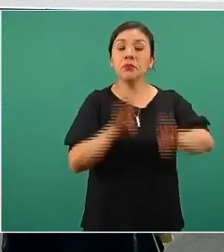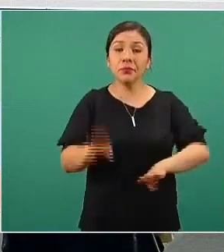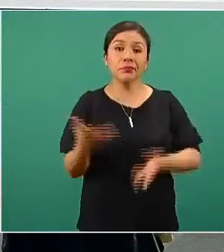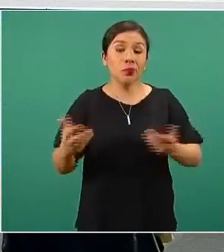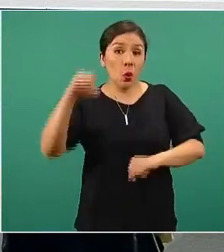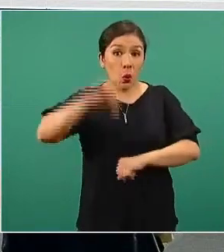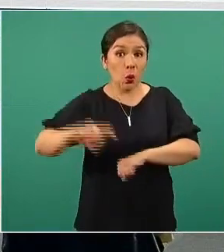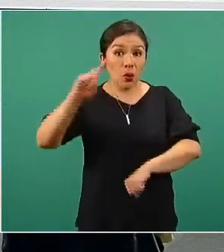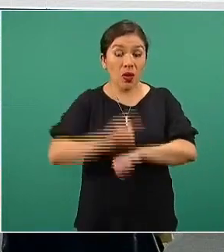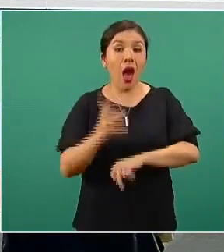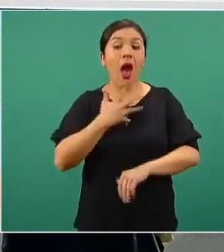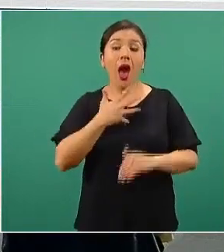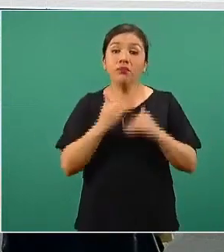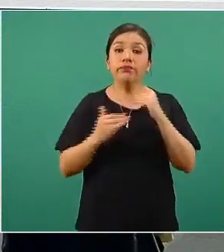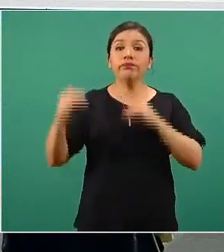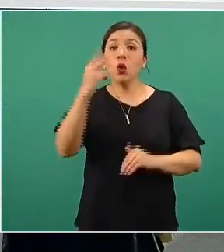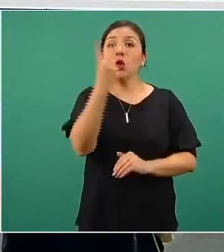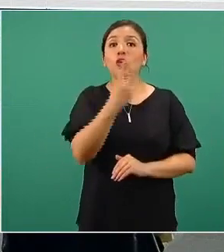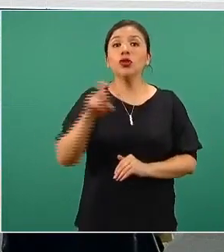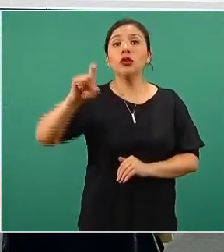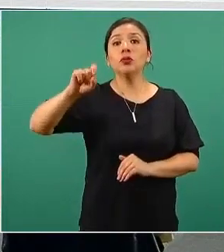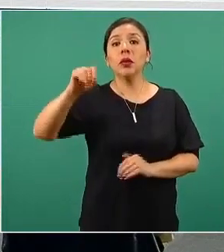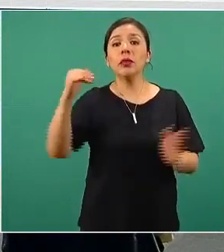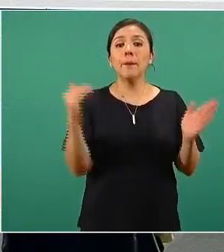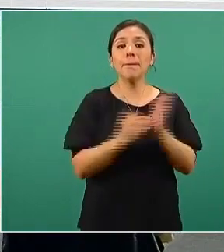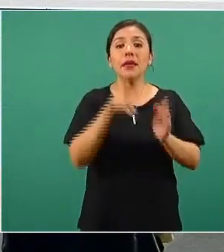día de hoy asciende a los